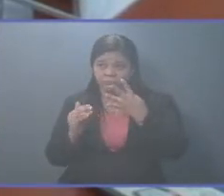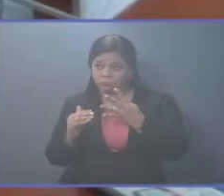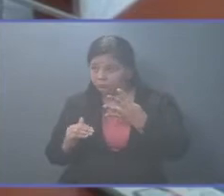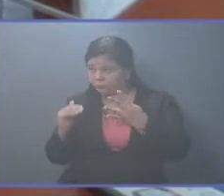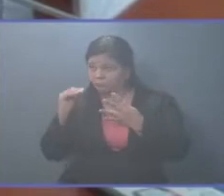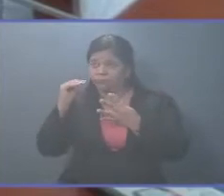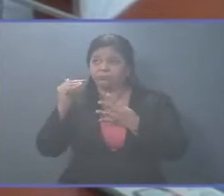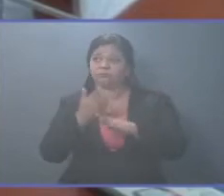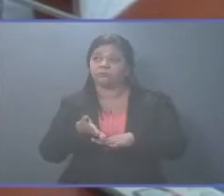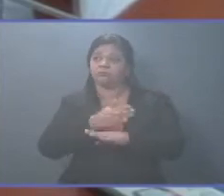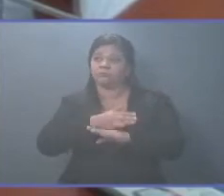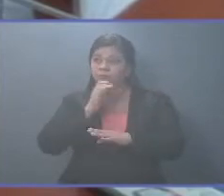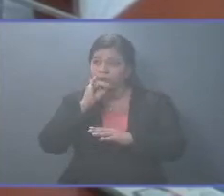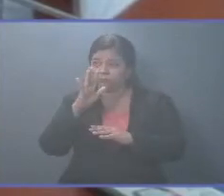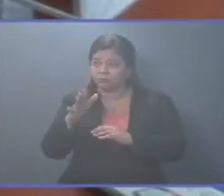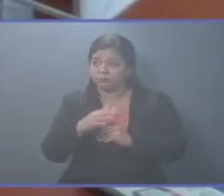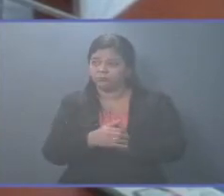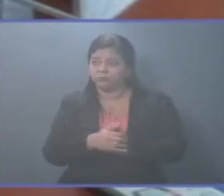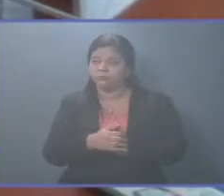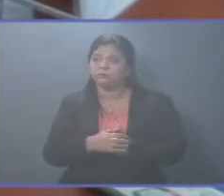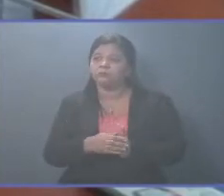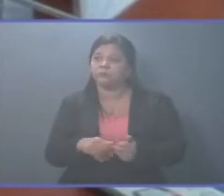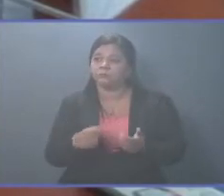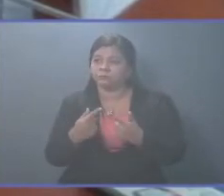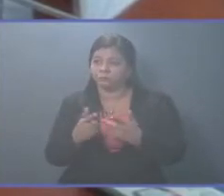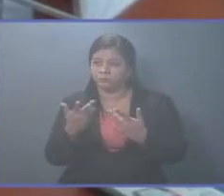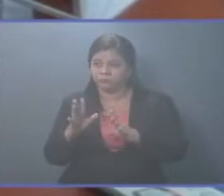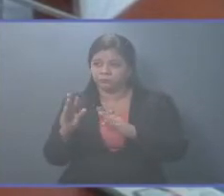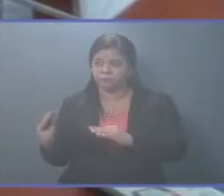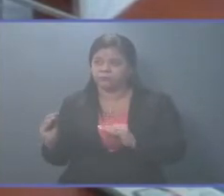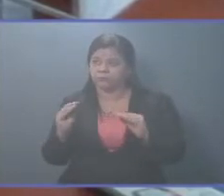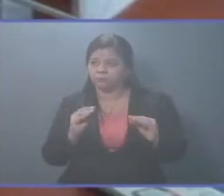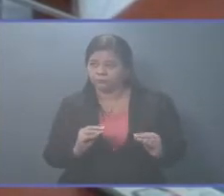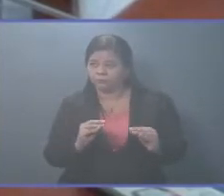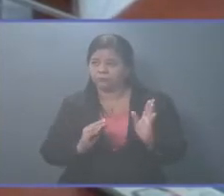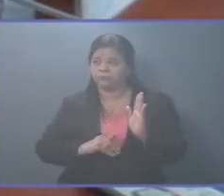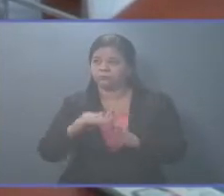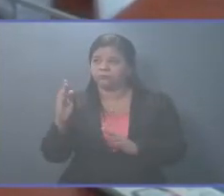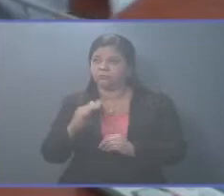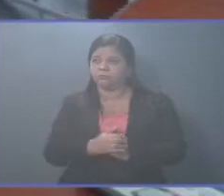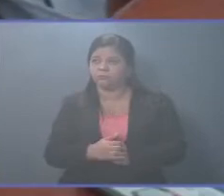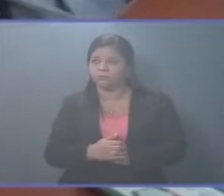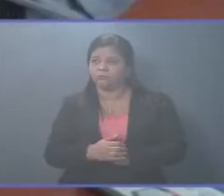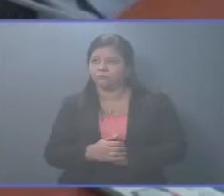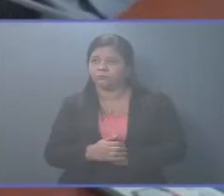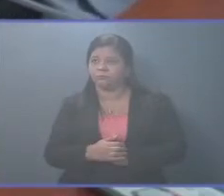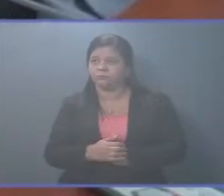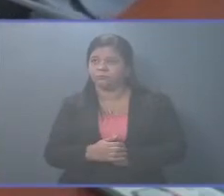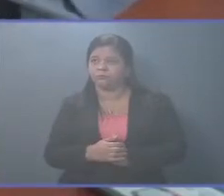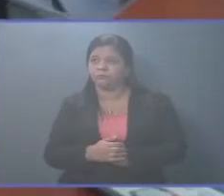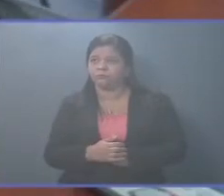mencionó el doctor, recomendábamos la implementación de la vacuna de Pfizer.